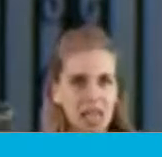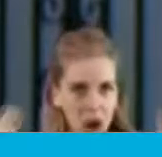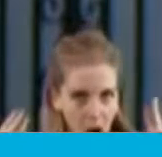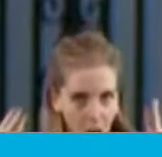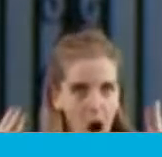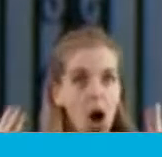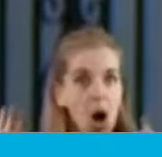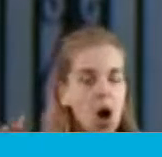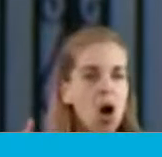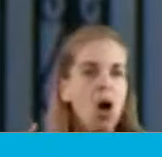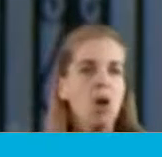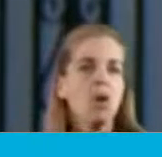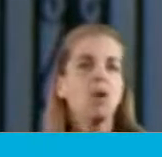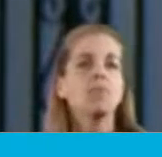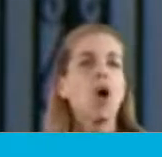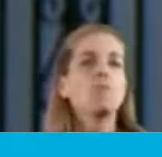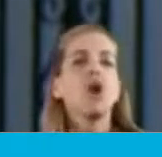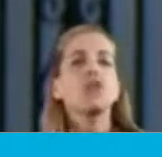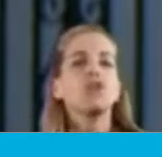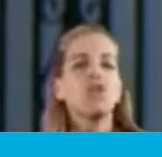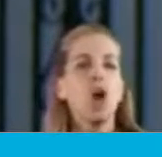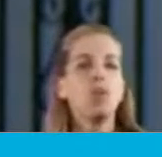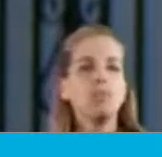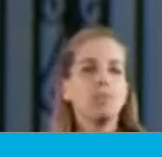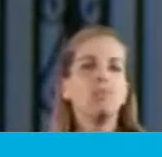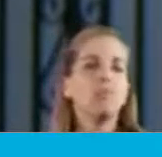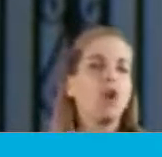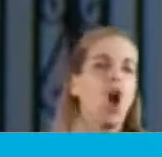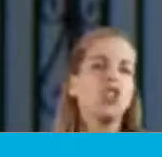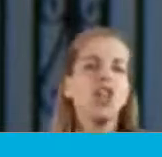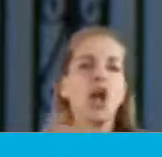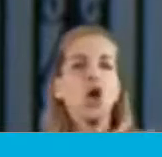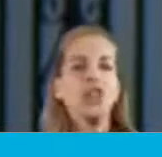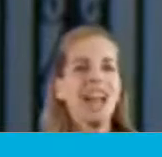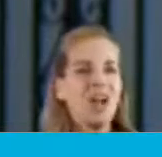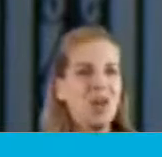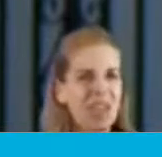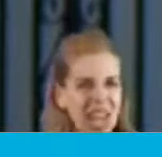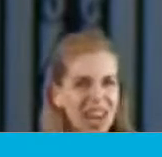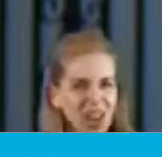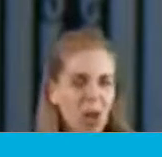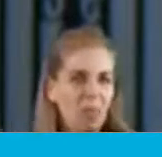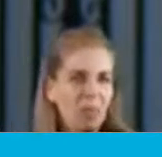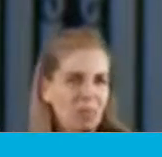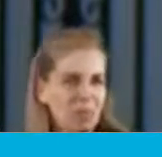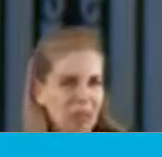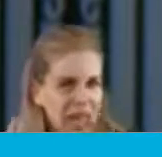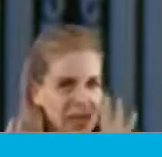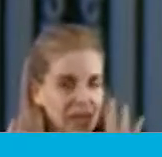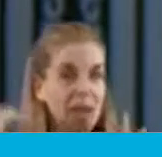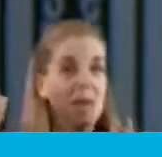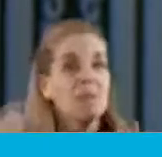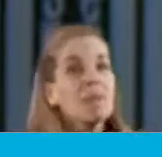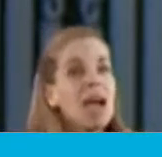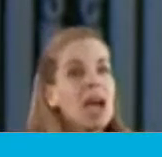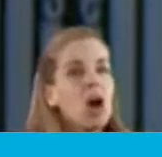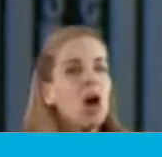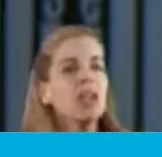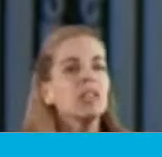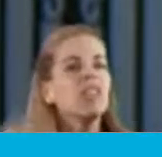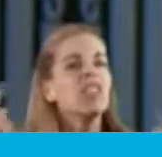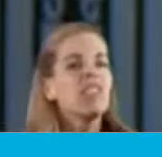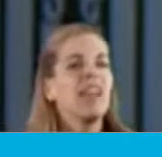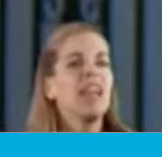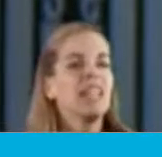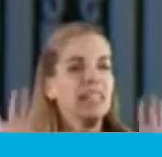por dividirnos, preanunciaban las peores calamidades. Pero la historia fue otra. El segundo